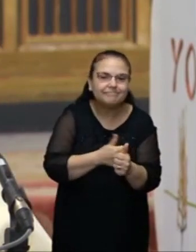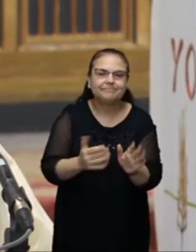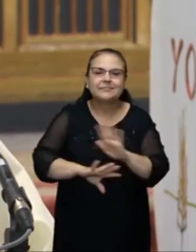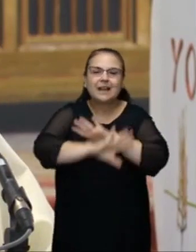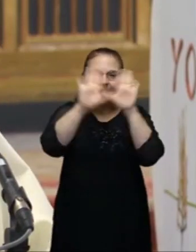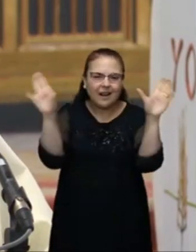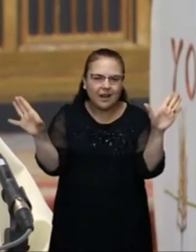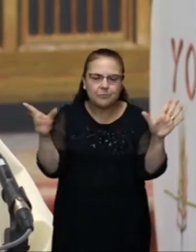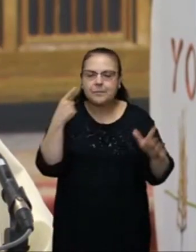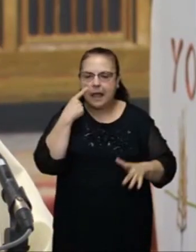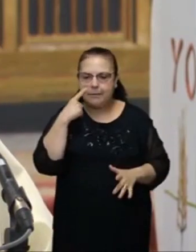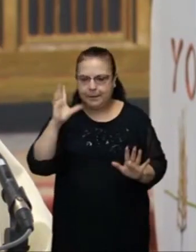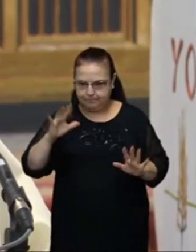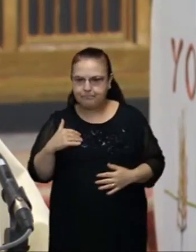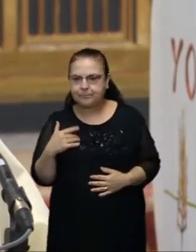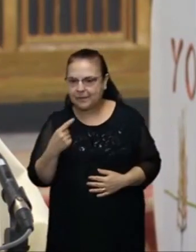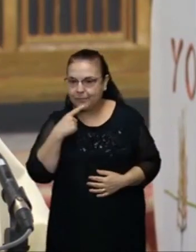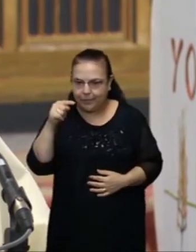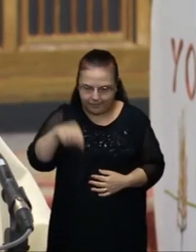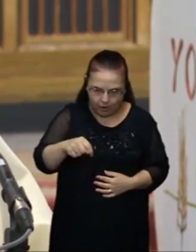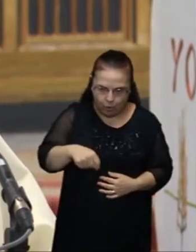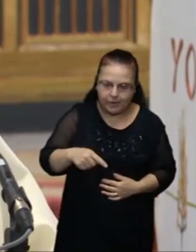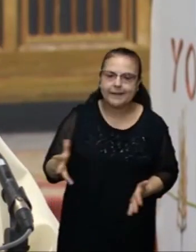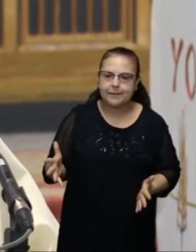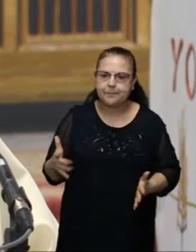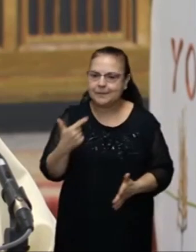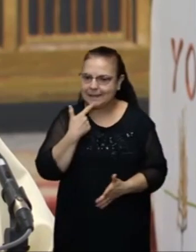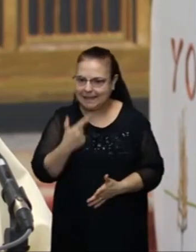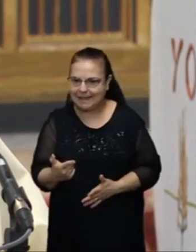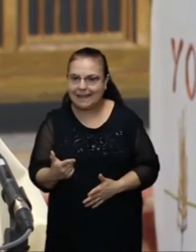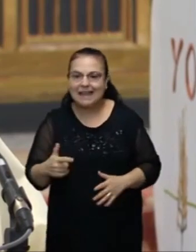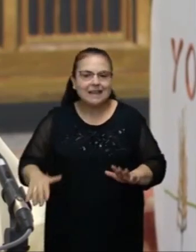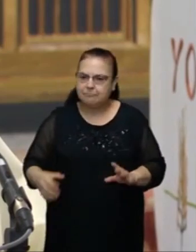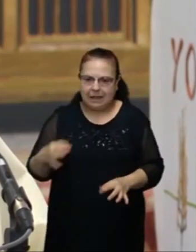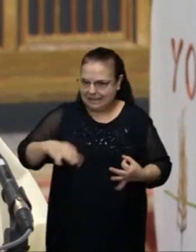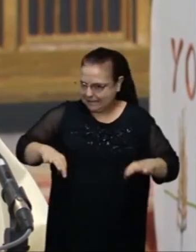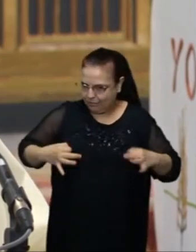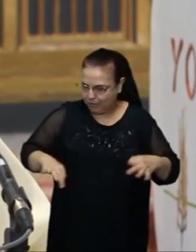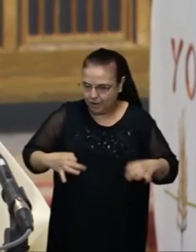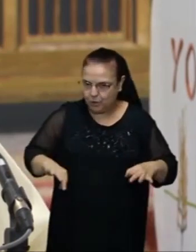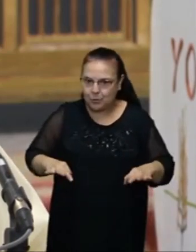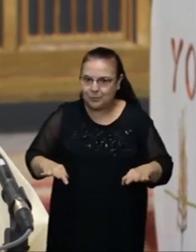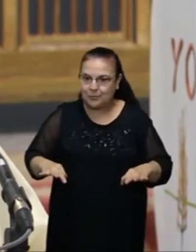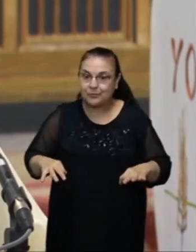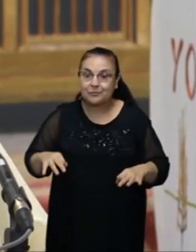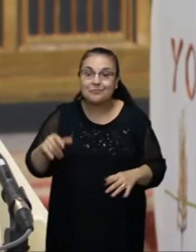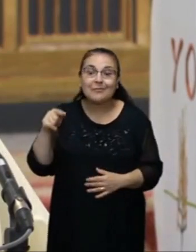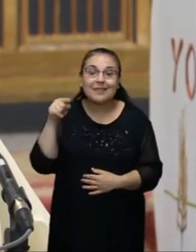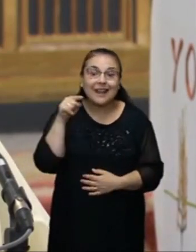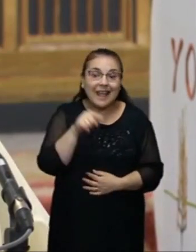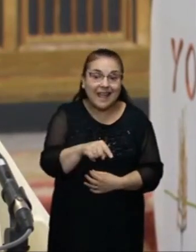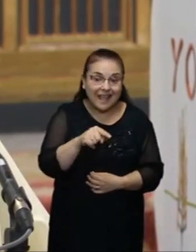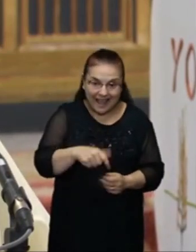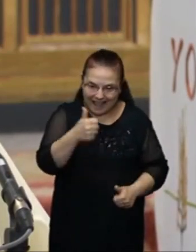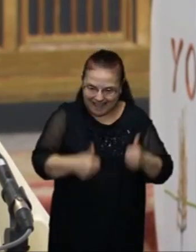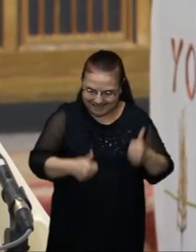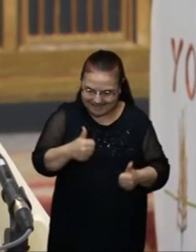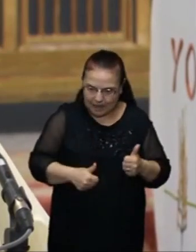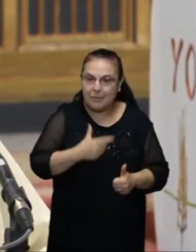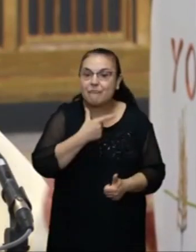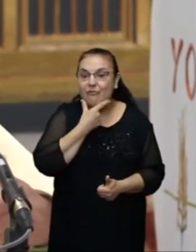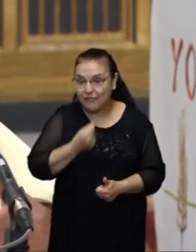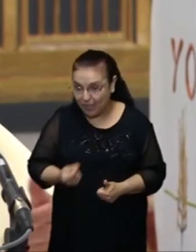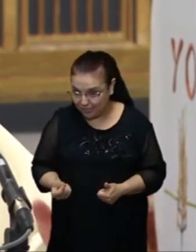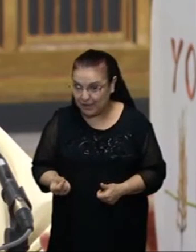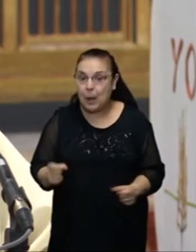hoy a Dios? Hoy Dios aquí, pues una cosa muy sencilla. Que Él te pone el examen fácil, como hemos dicho alguna vez. Te